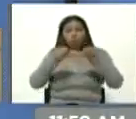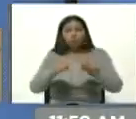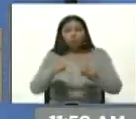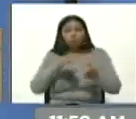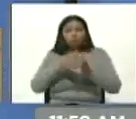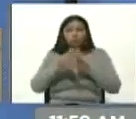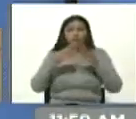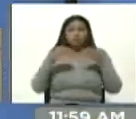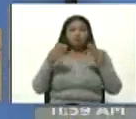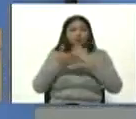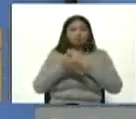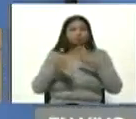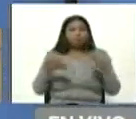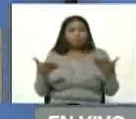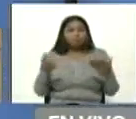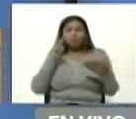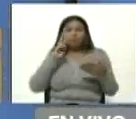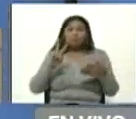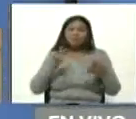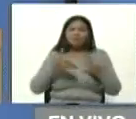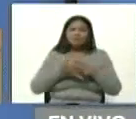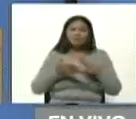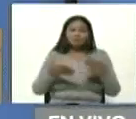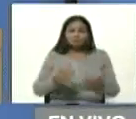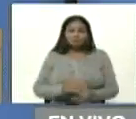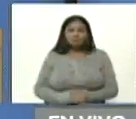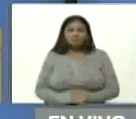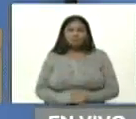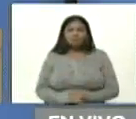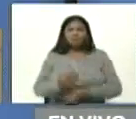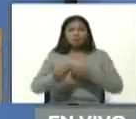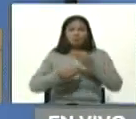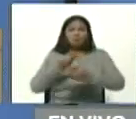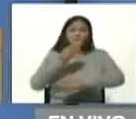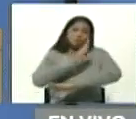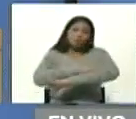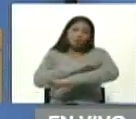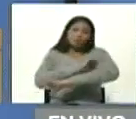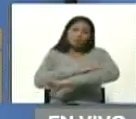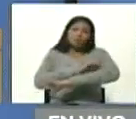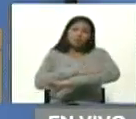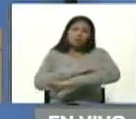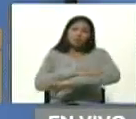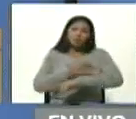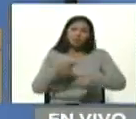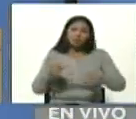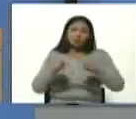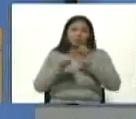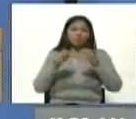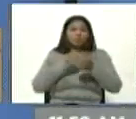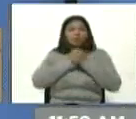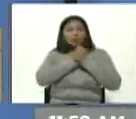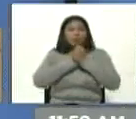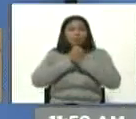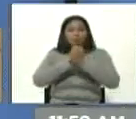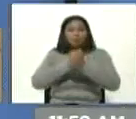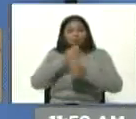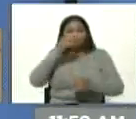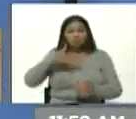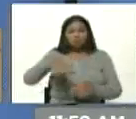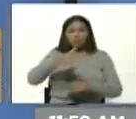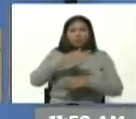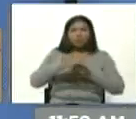todo, ver el comportamiento, la conducta, el amor de un pueblo,